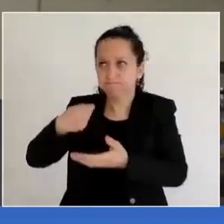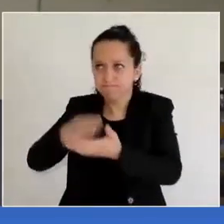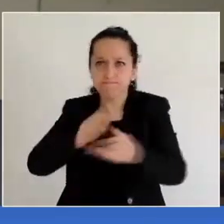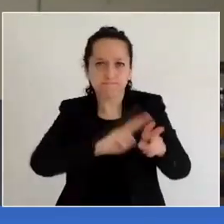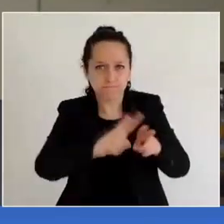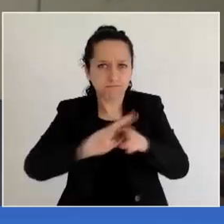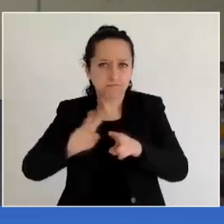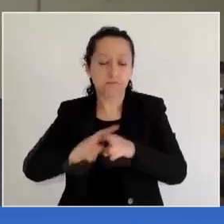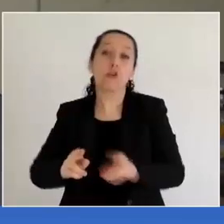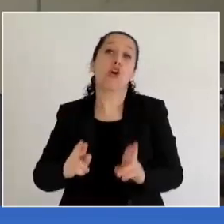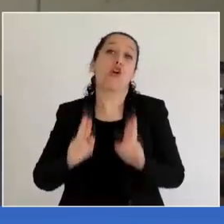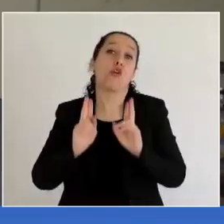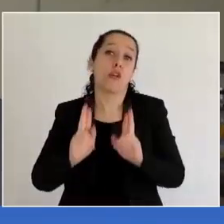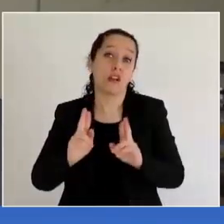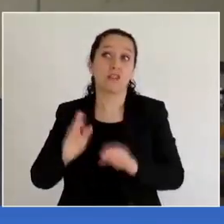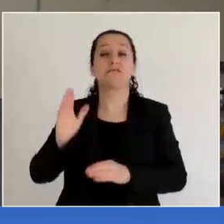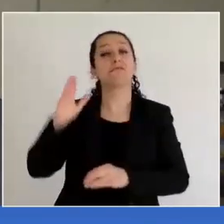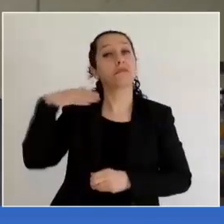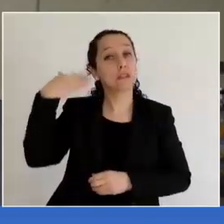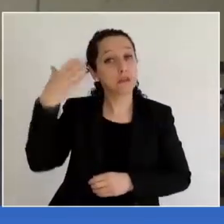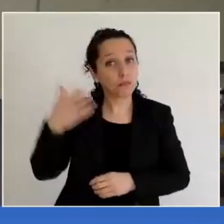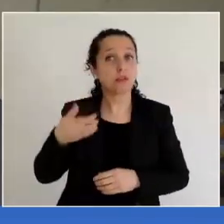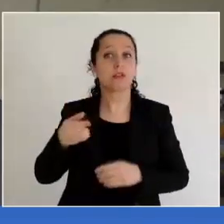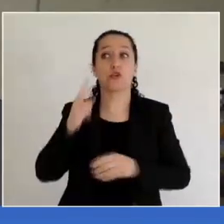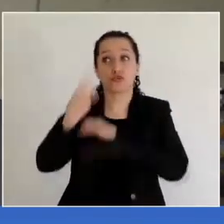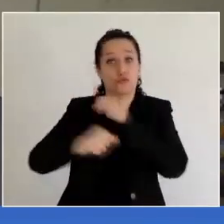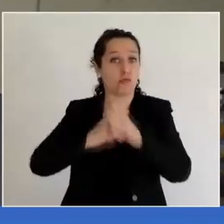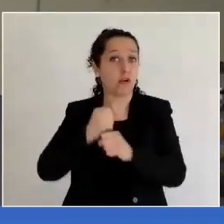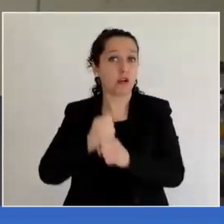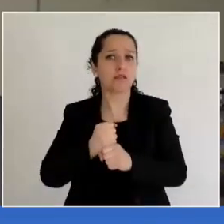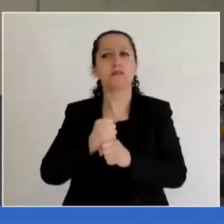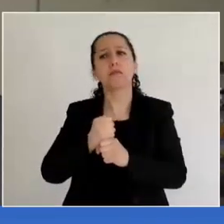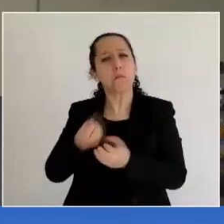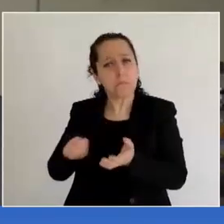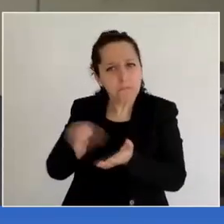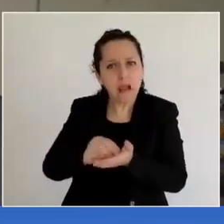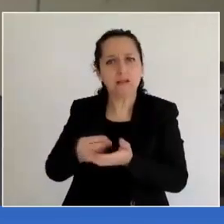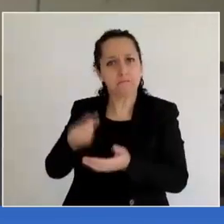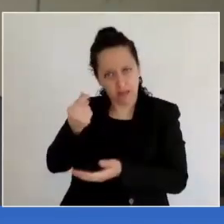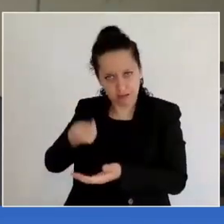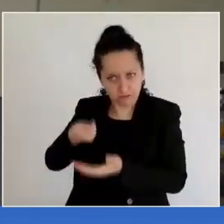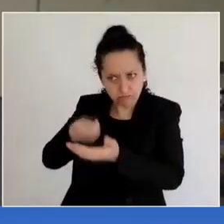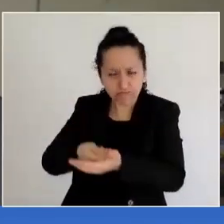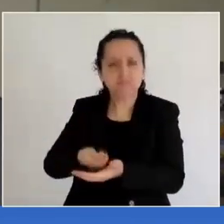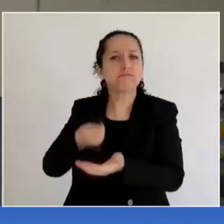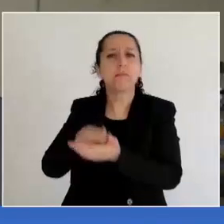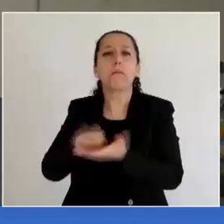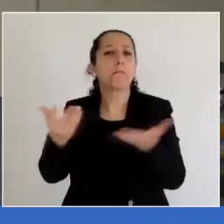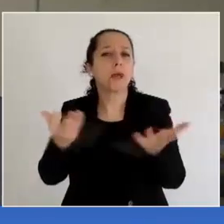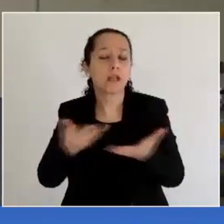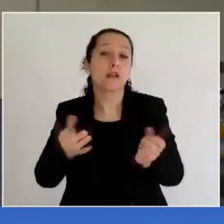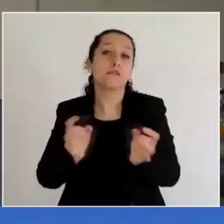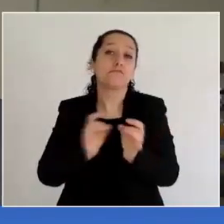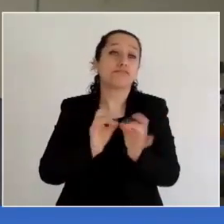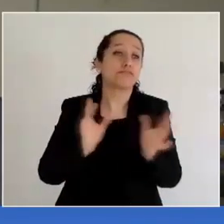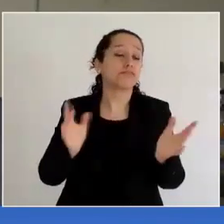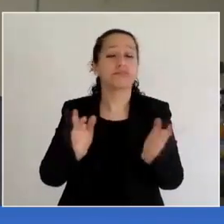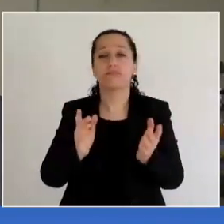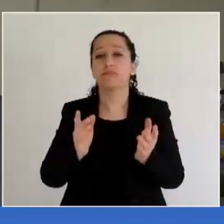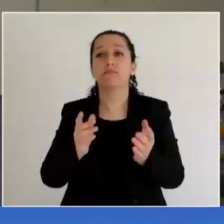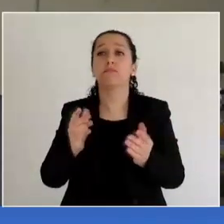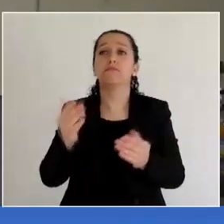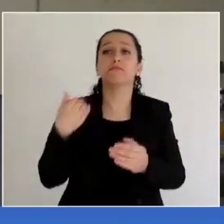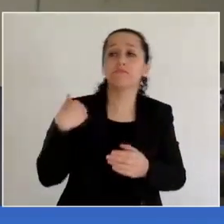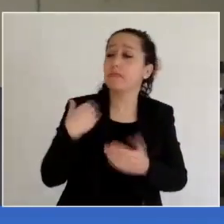y que esperamos incluso posteriormente, el próximo año, inyectar algunos otros recursos adicionales para algunas